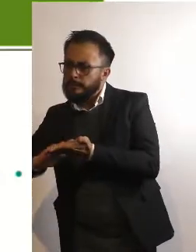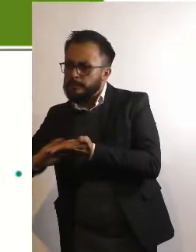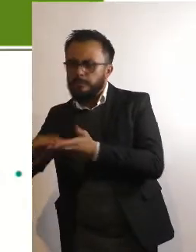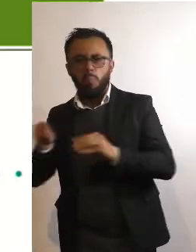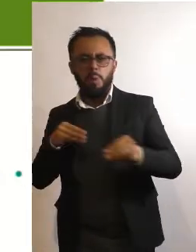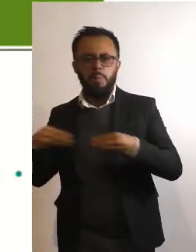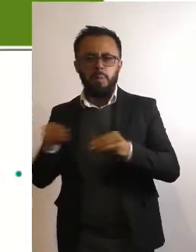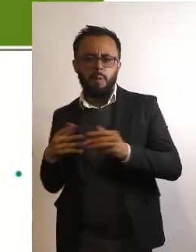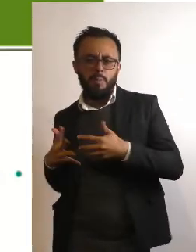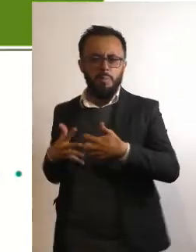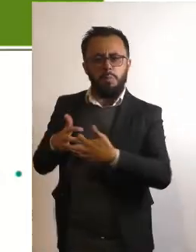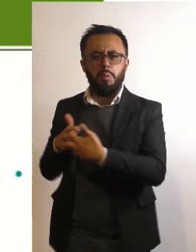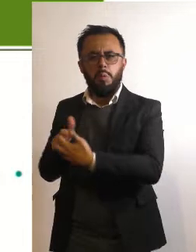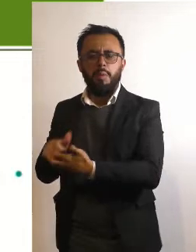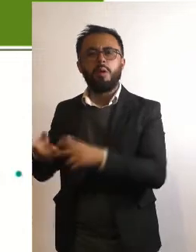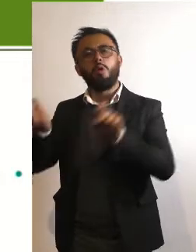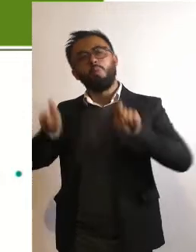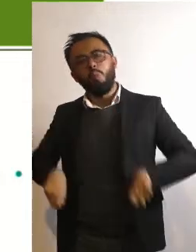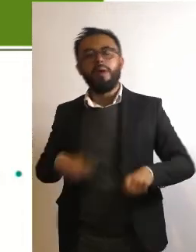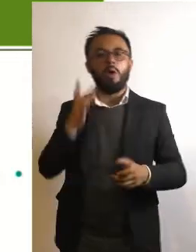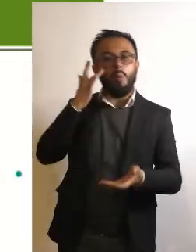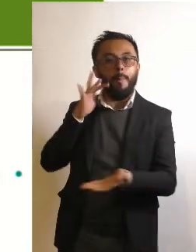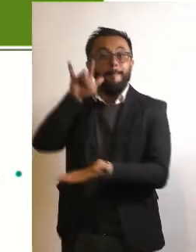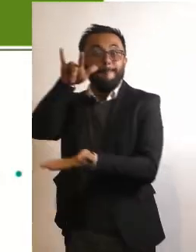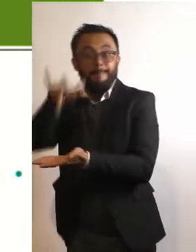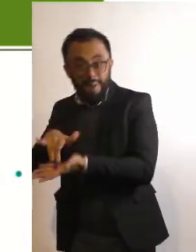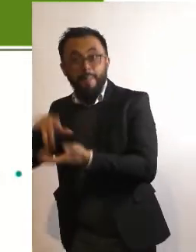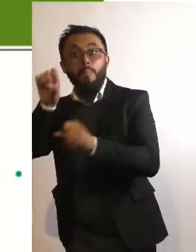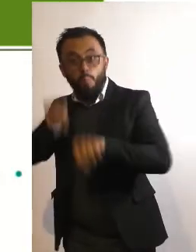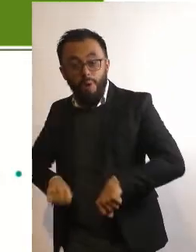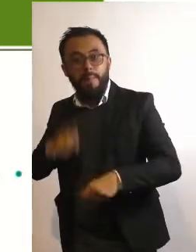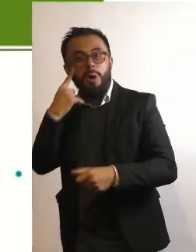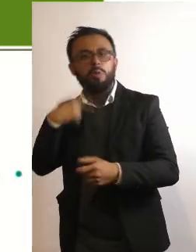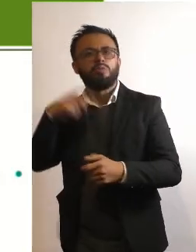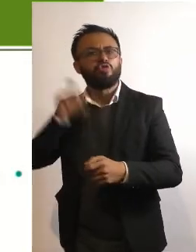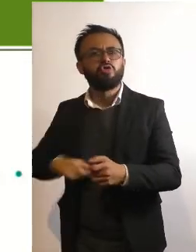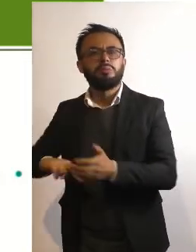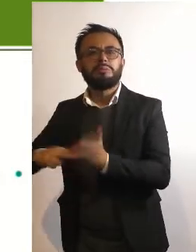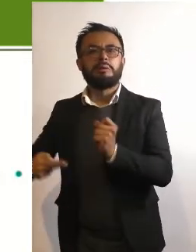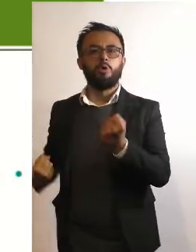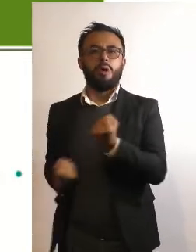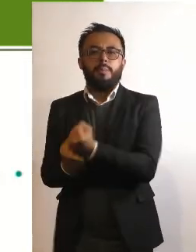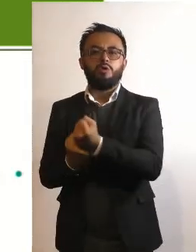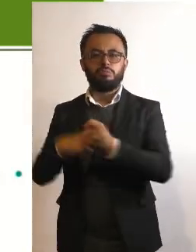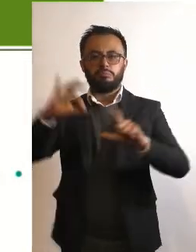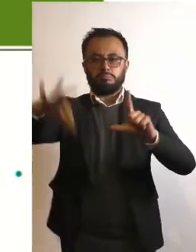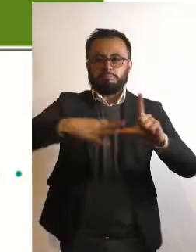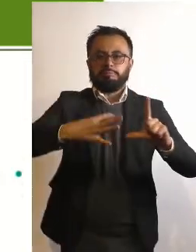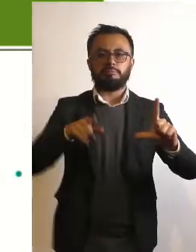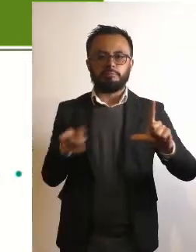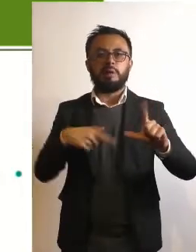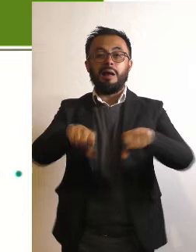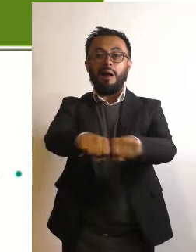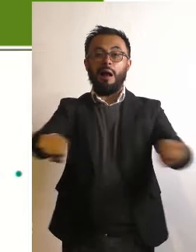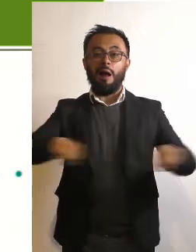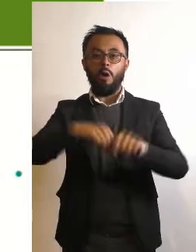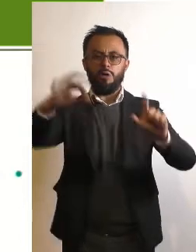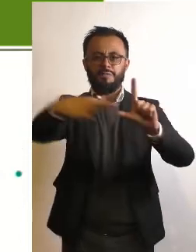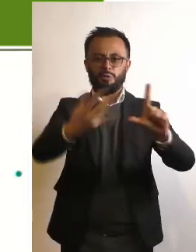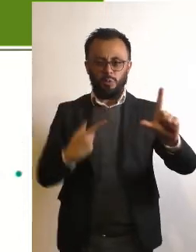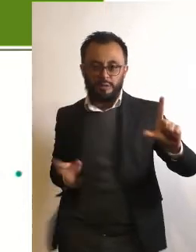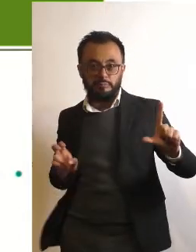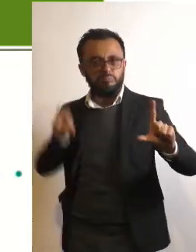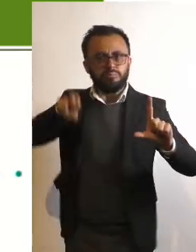de presencialidad mediada por tecnologías, e incluimos allí en esas aulas virtuales una nueva metodología